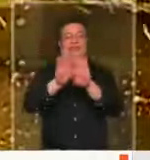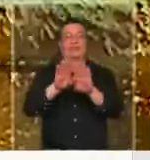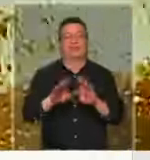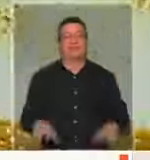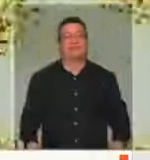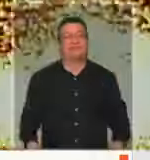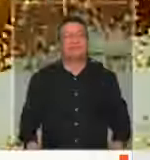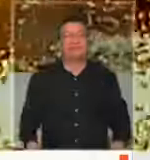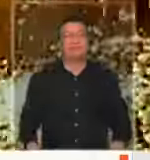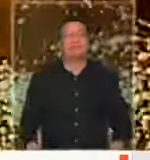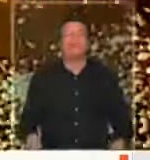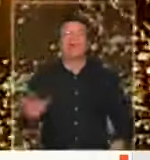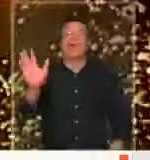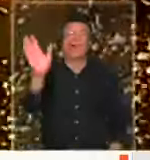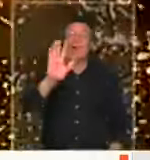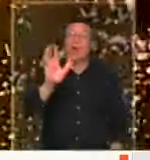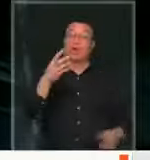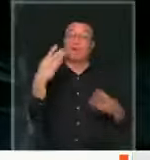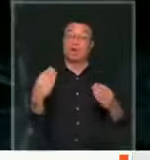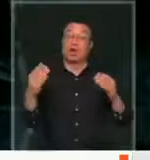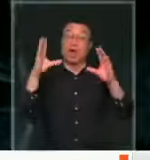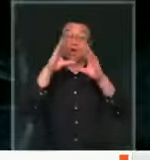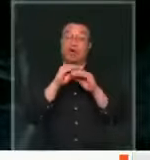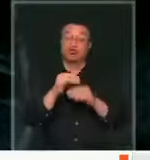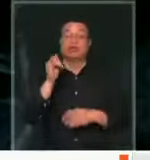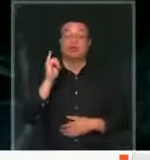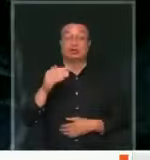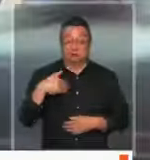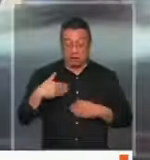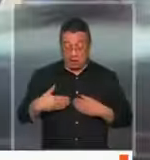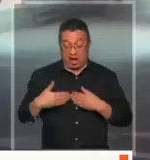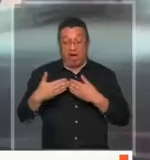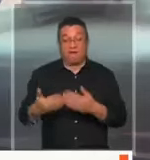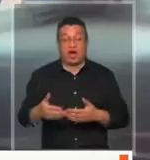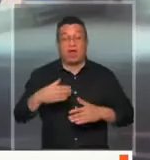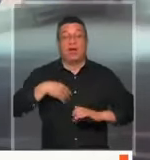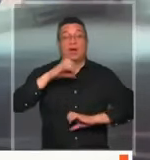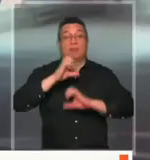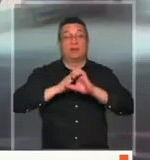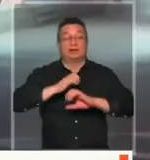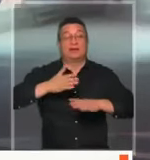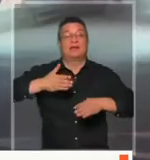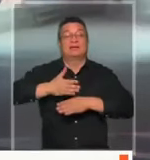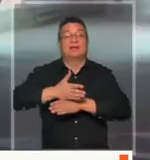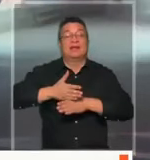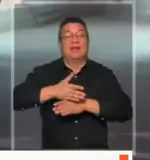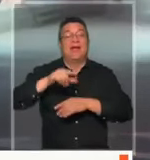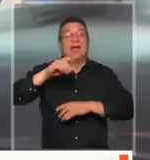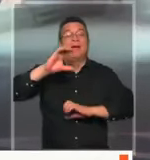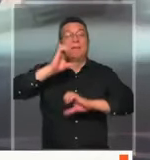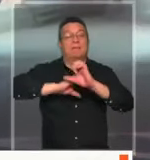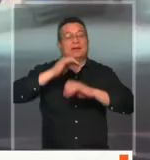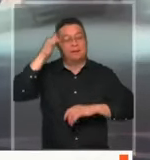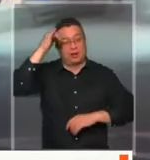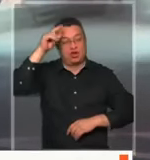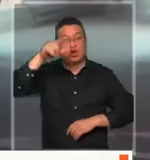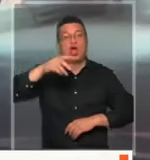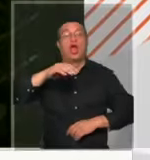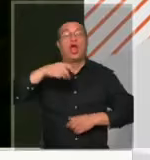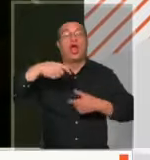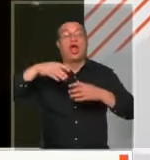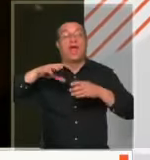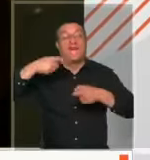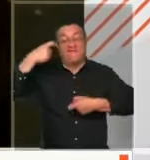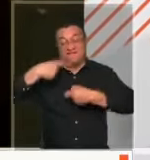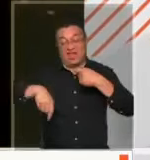Hola Mónica, hola Ramón, muy buenas noches. Y estamos en las afueras de la siderúrgica Huachipato, que lleva 70 años funcionando